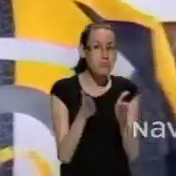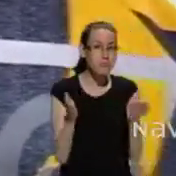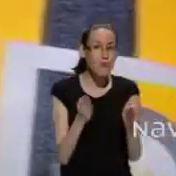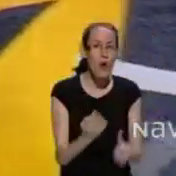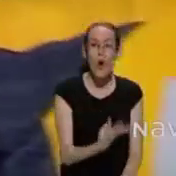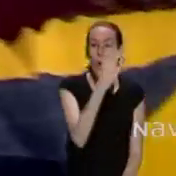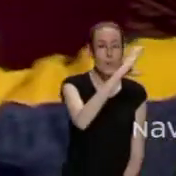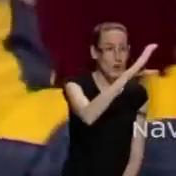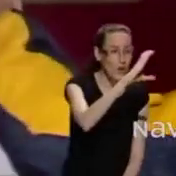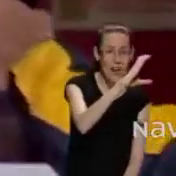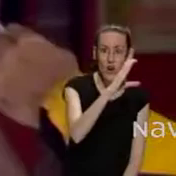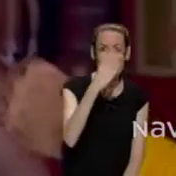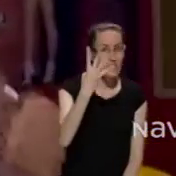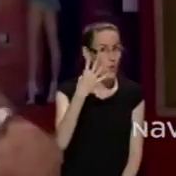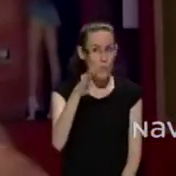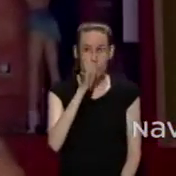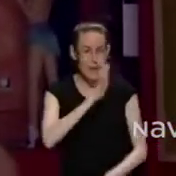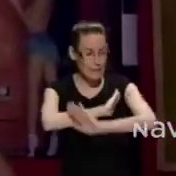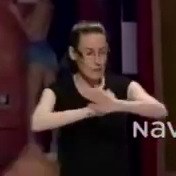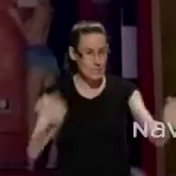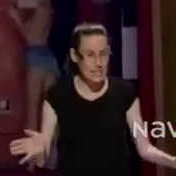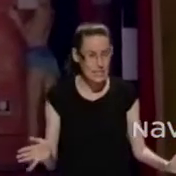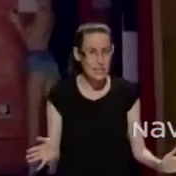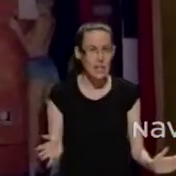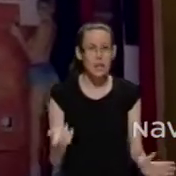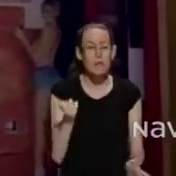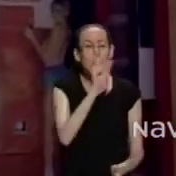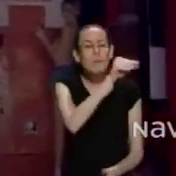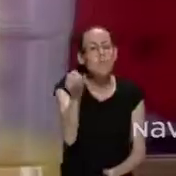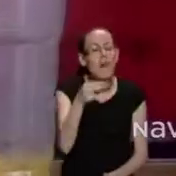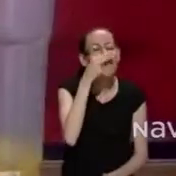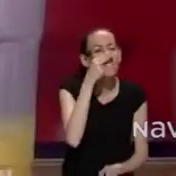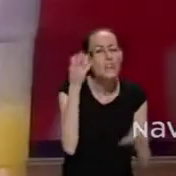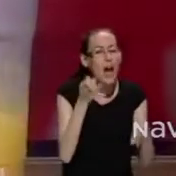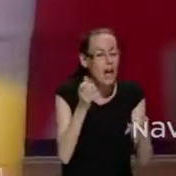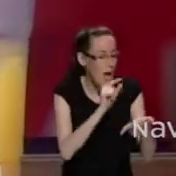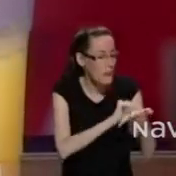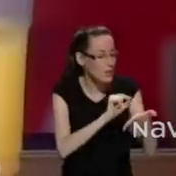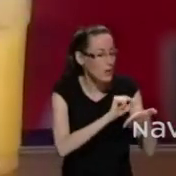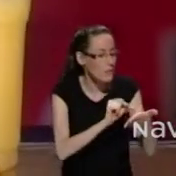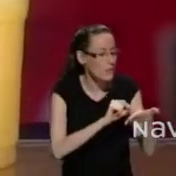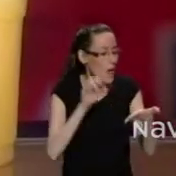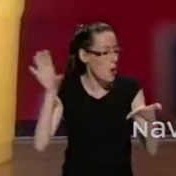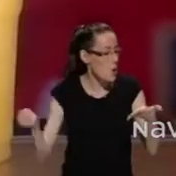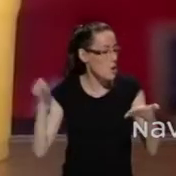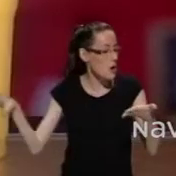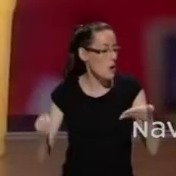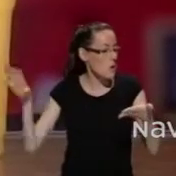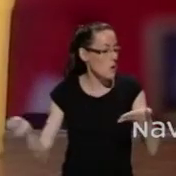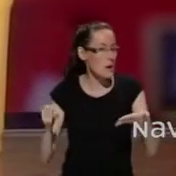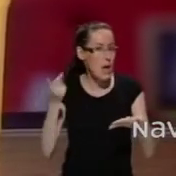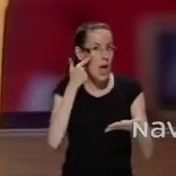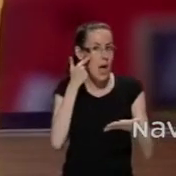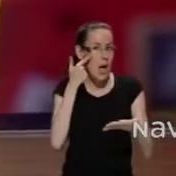y un bolígrafo. Y empecé a apuntar todo lo que pedían los peregrinos que no tenía. Y entonces poco a poco he ido haciendo con un bazar un poco a medida de lo que ellos